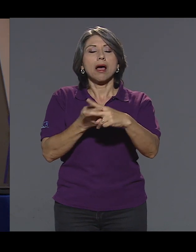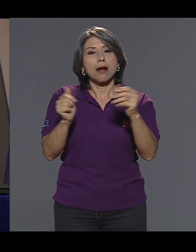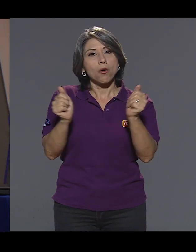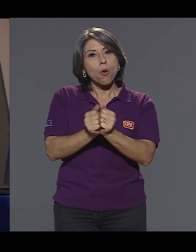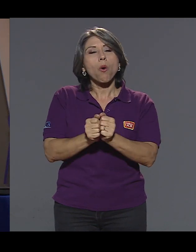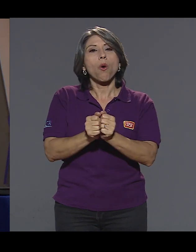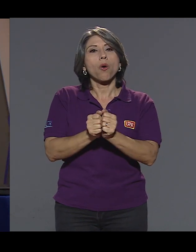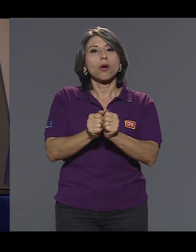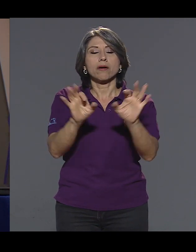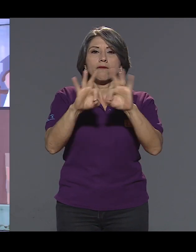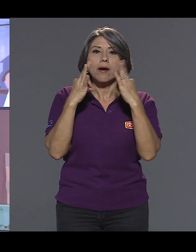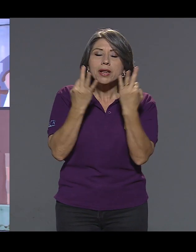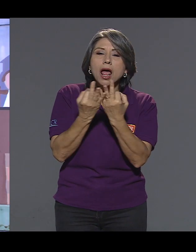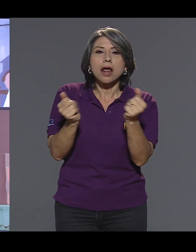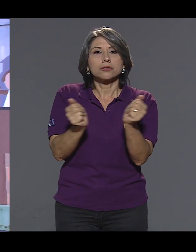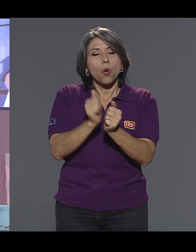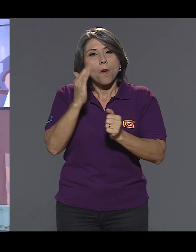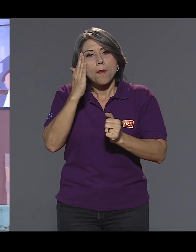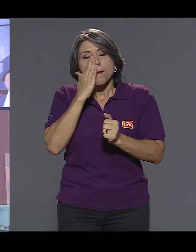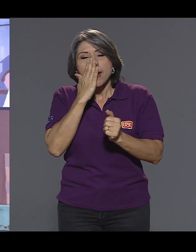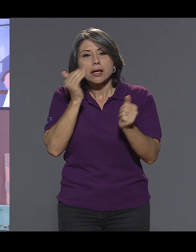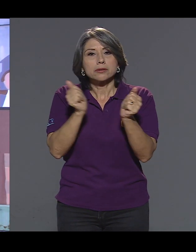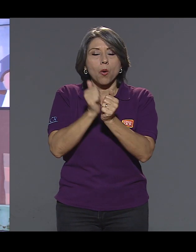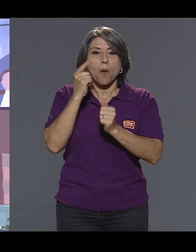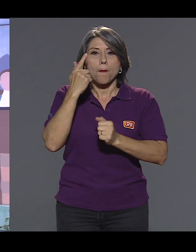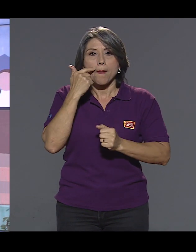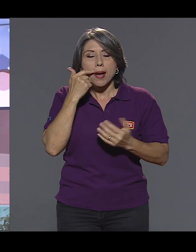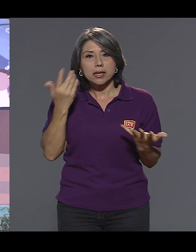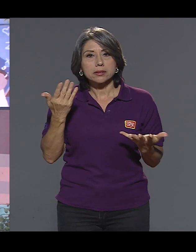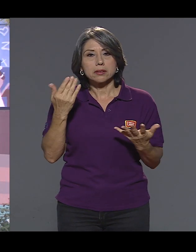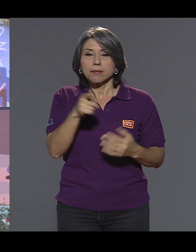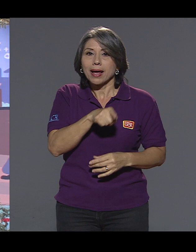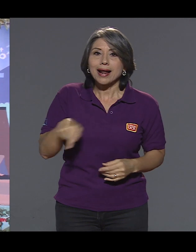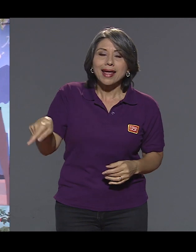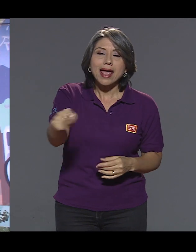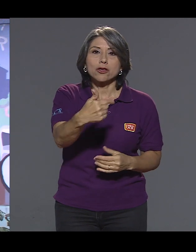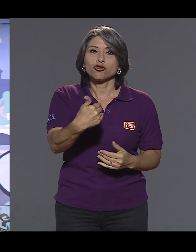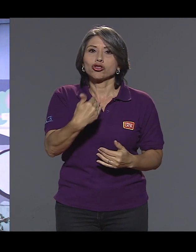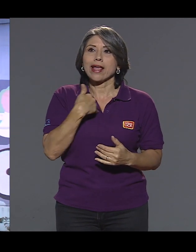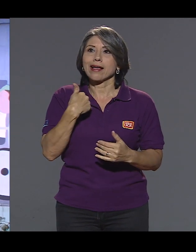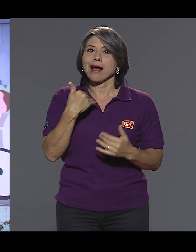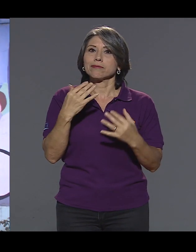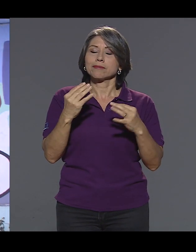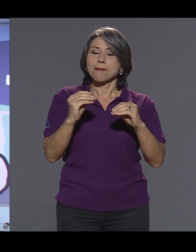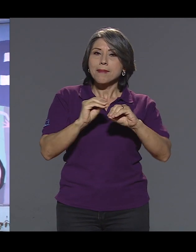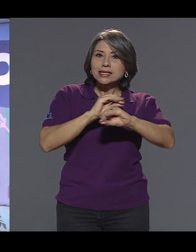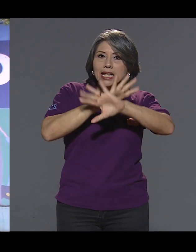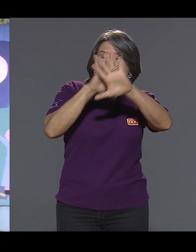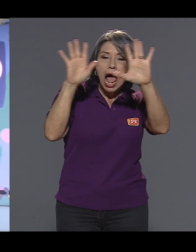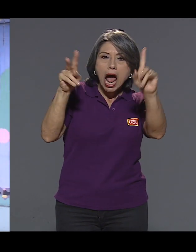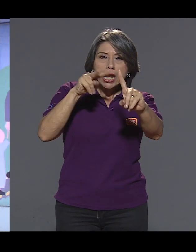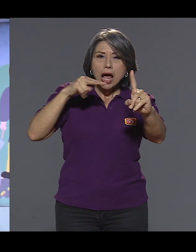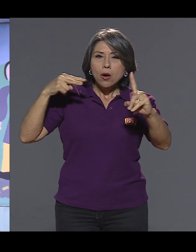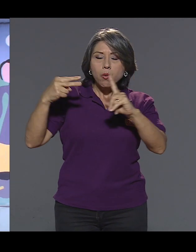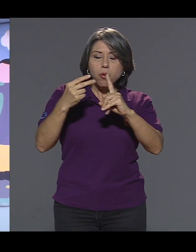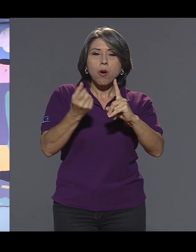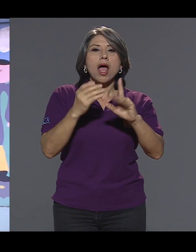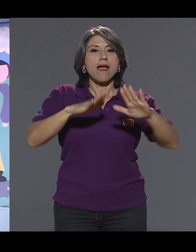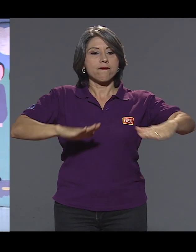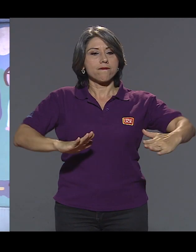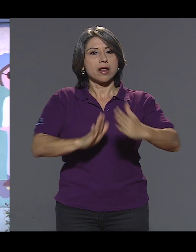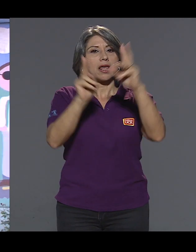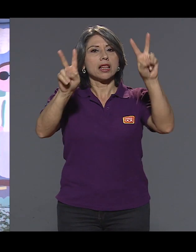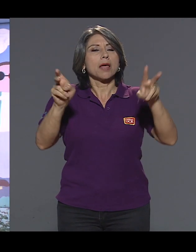los familiares, con las mamás, con los papás, para que tengan la visión más clara de cómo enfrentar este